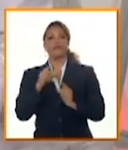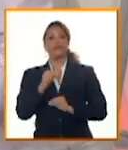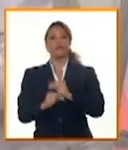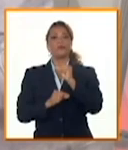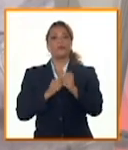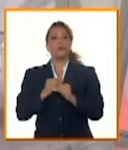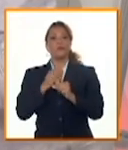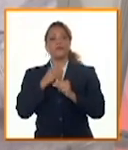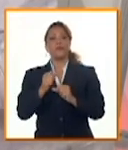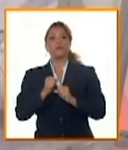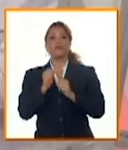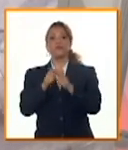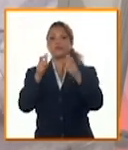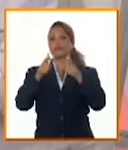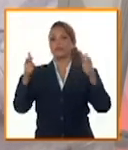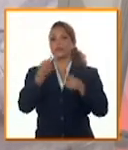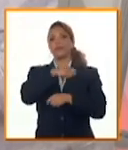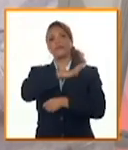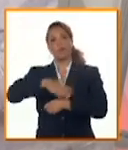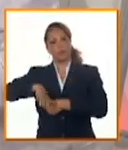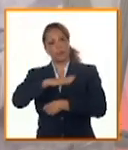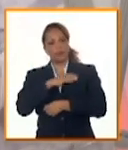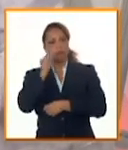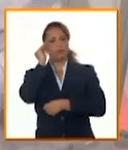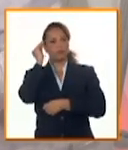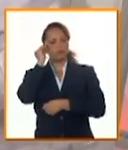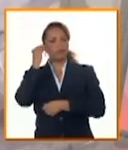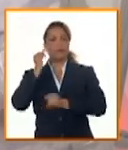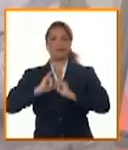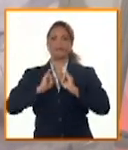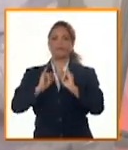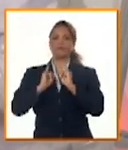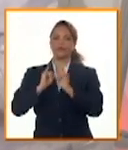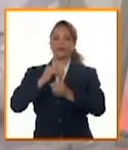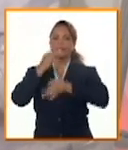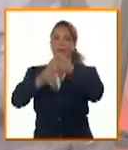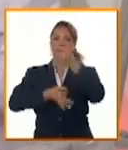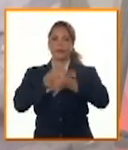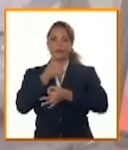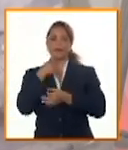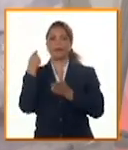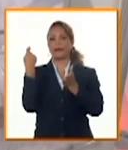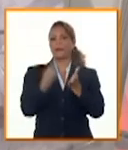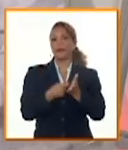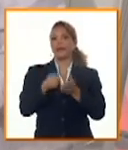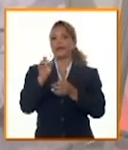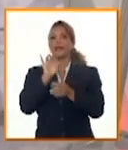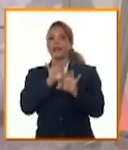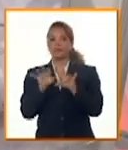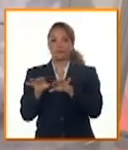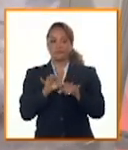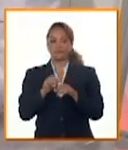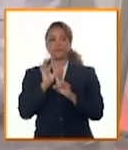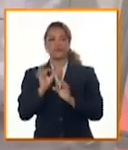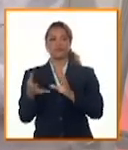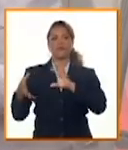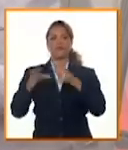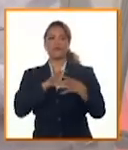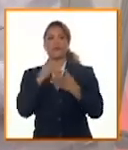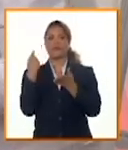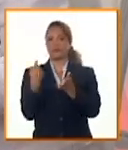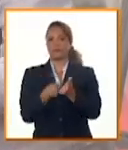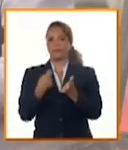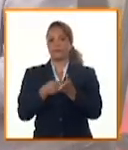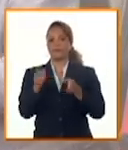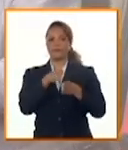empoderar a nuestra población para que también pueda pagar con medios de pagos electrónicos eso es un proceso que tiene un nivel de gradualidad